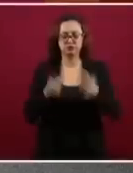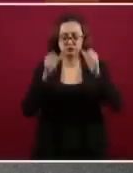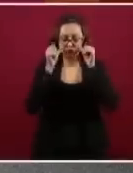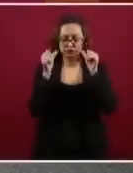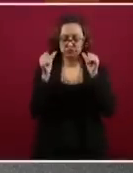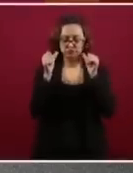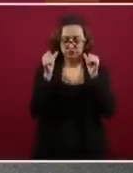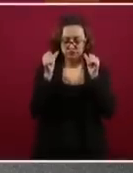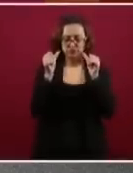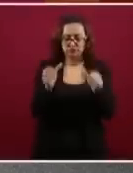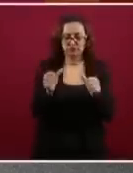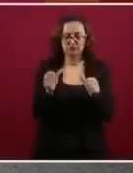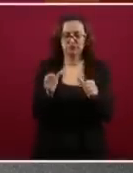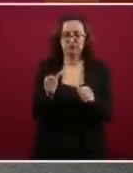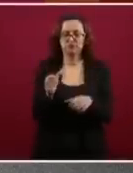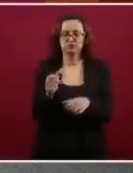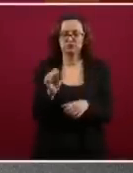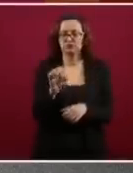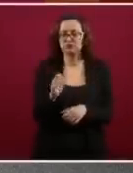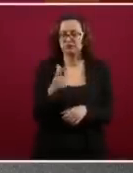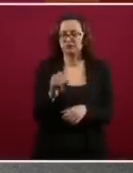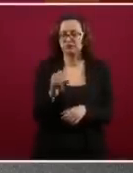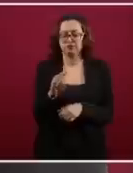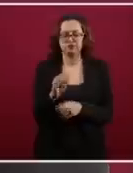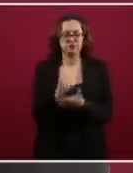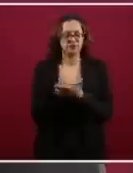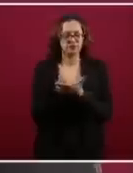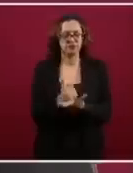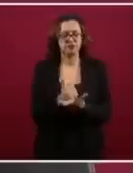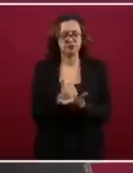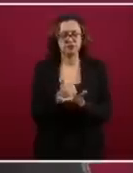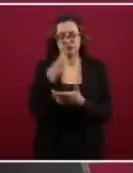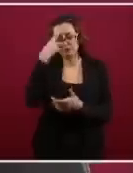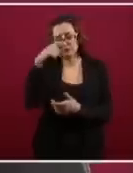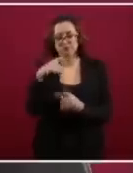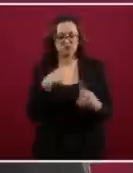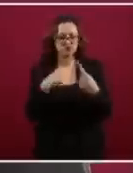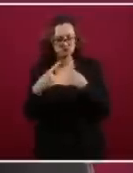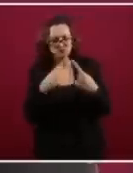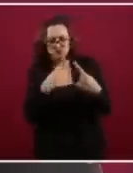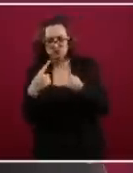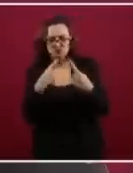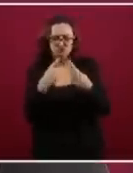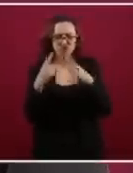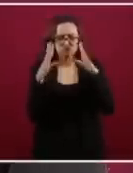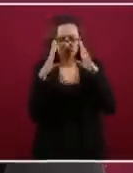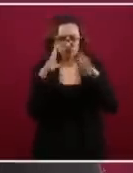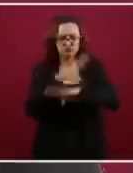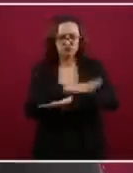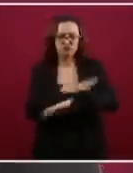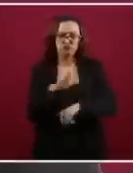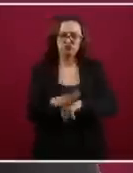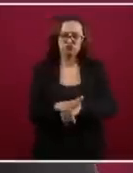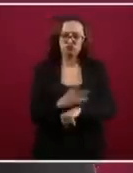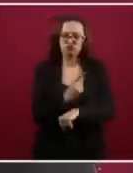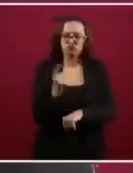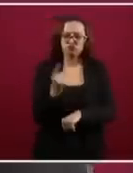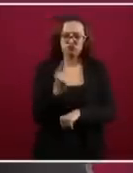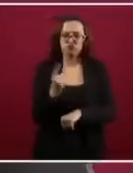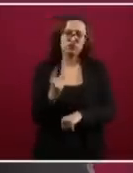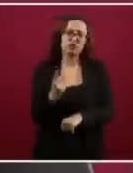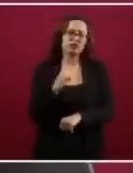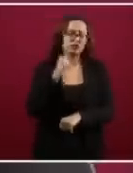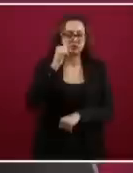atendiendo. La Secretaría de Gobernación está ayudando en la conciliación, porque hay dos partes